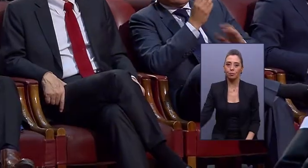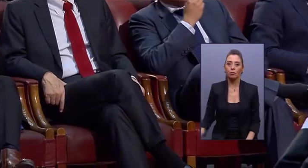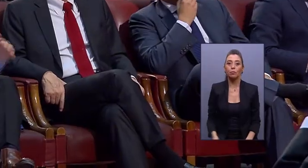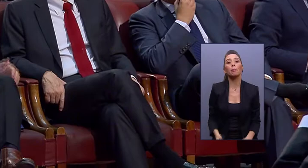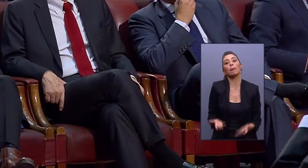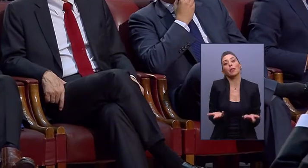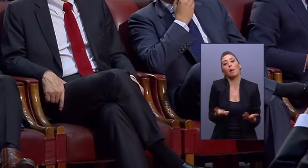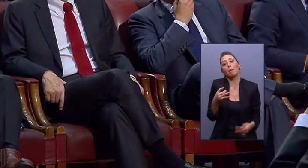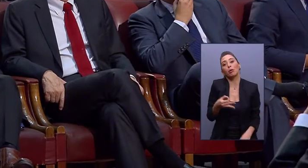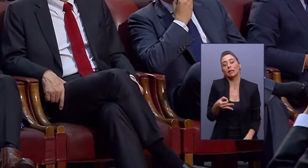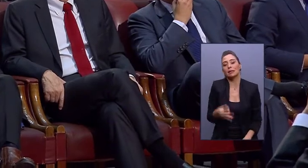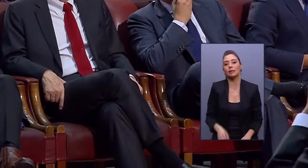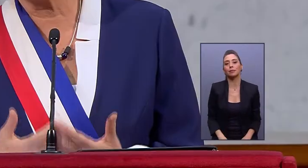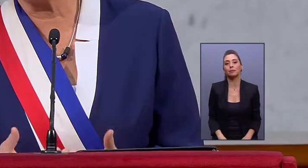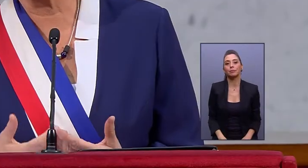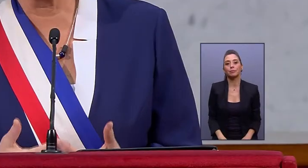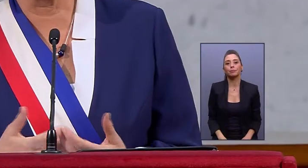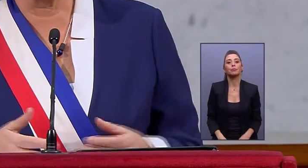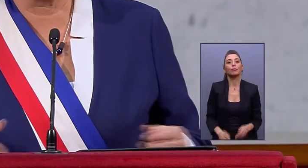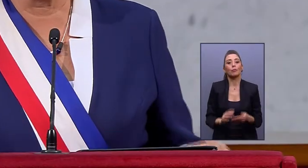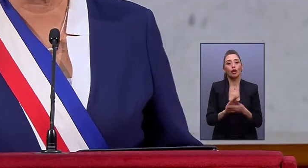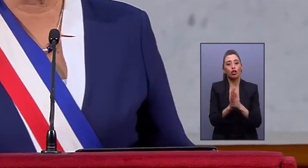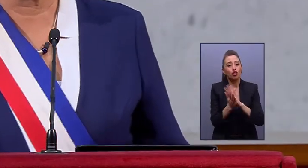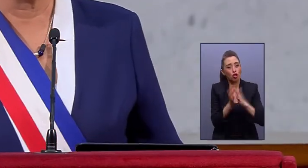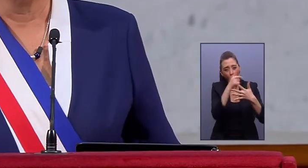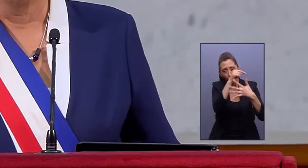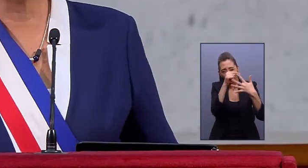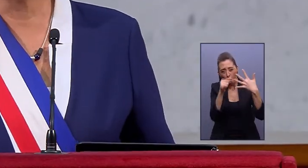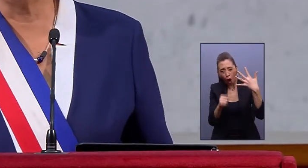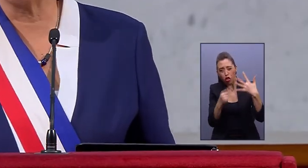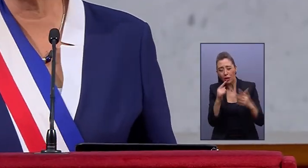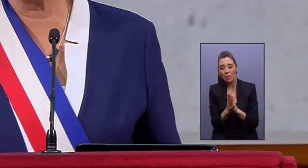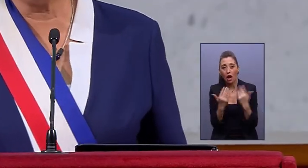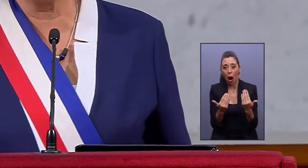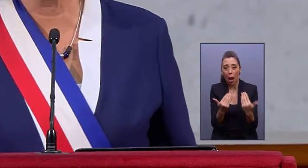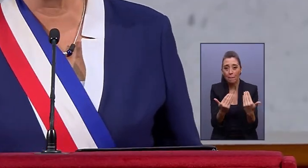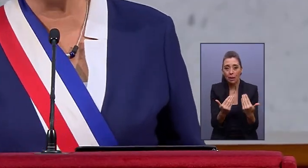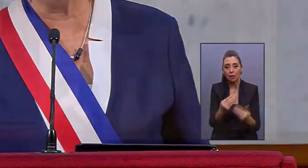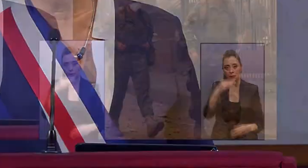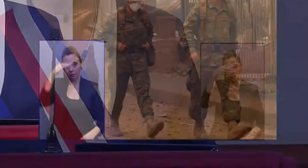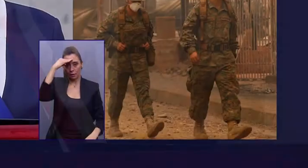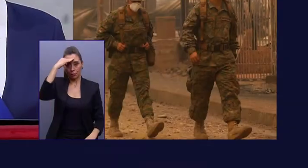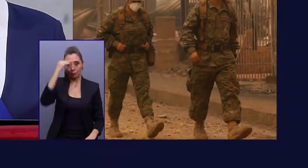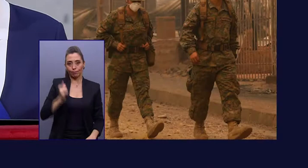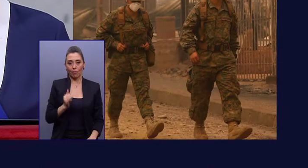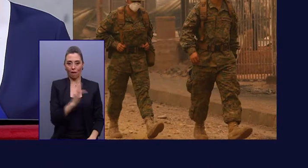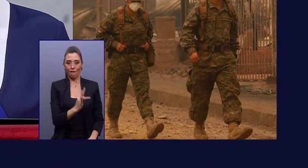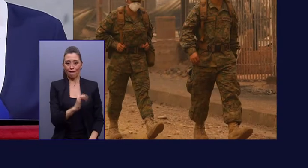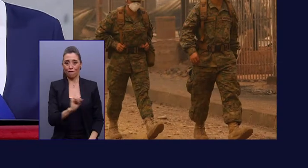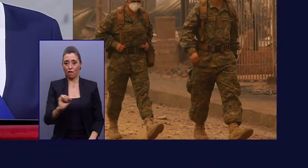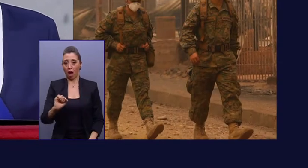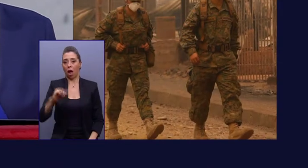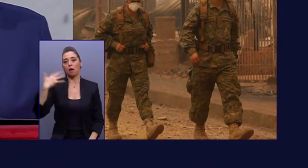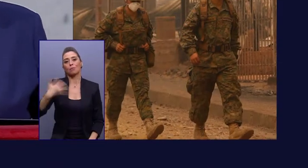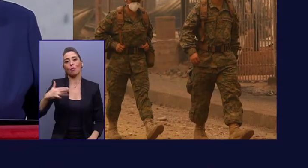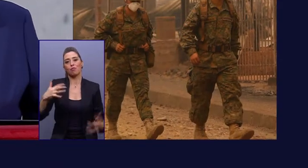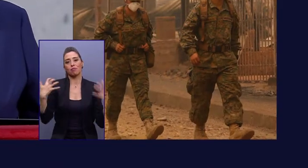Y por supuesto, en todas estas emergencias, las Fuerzas Armadas también han jugado un rol